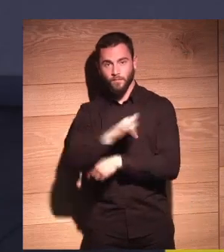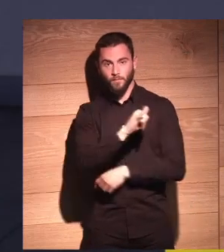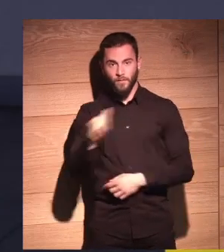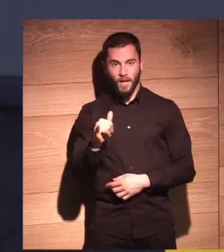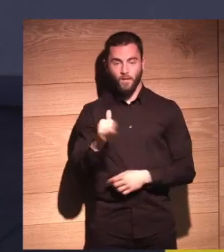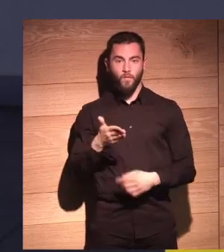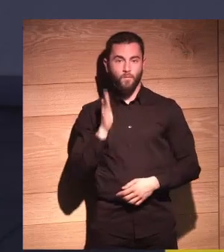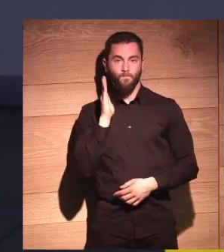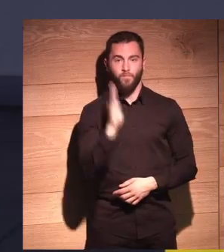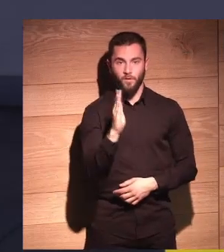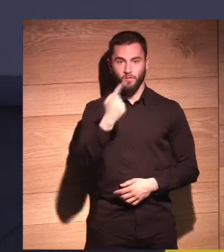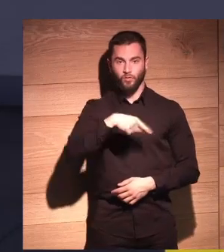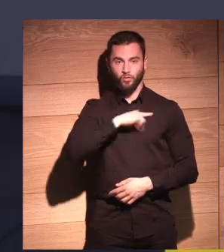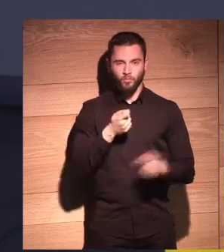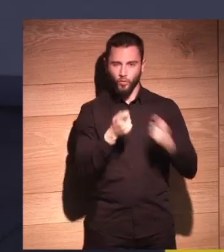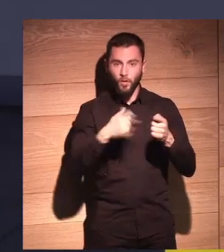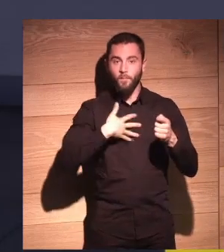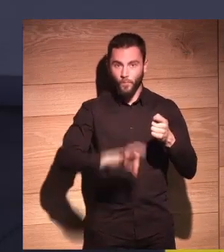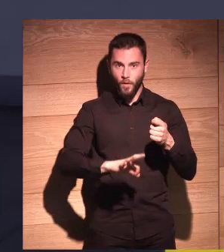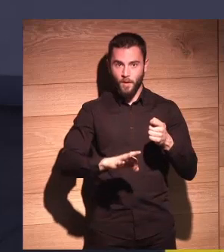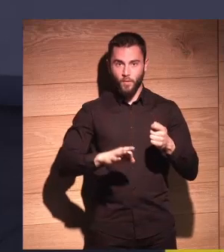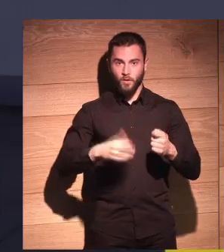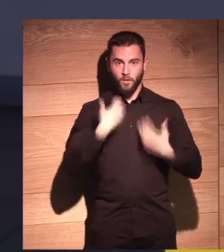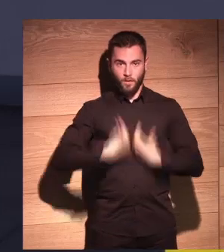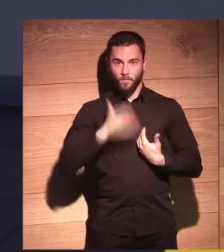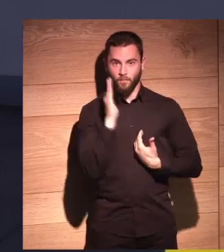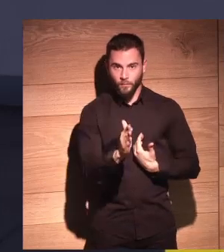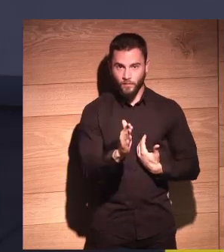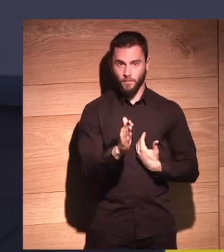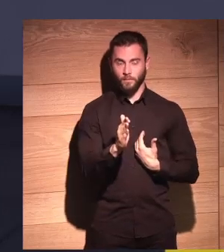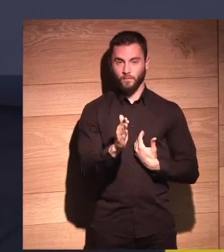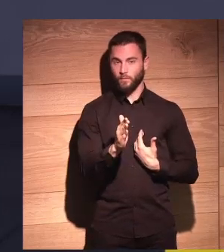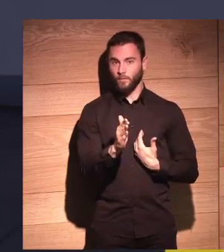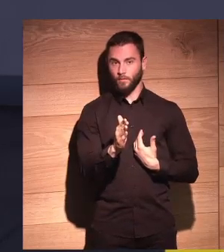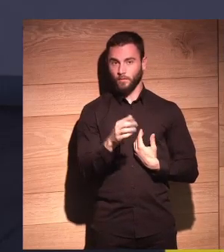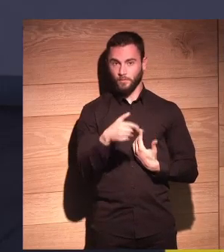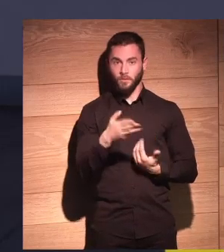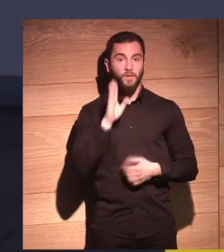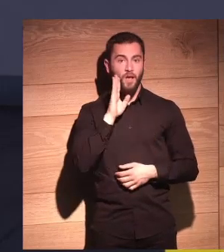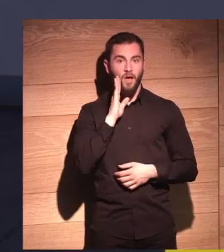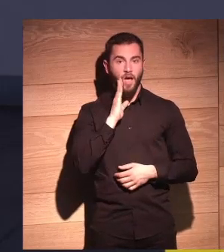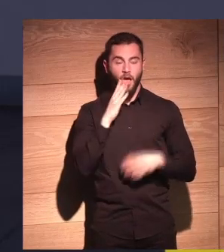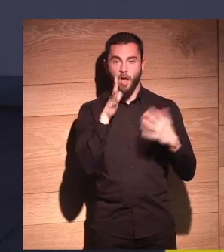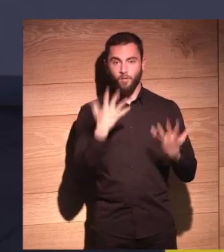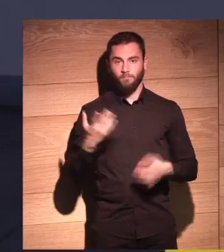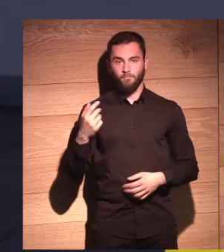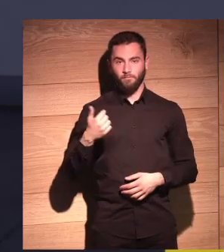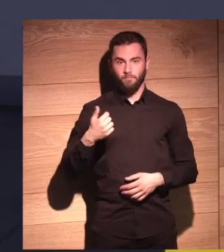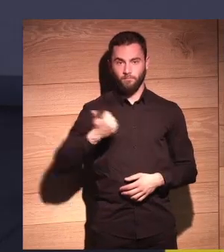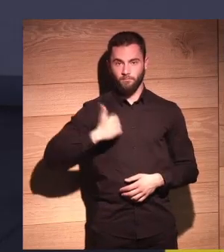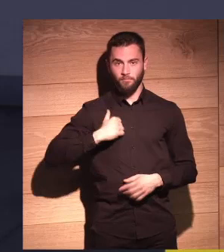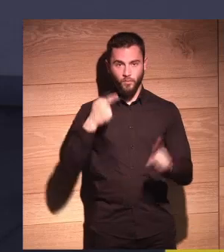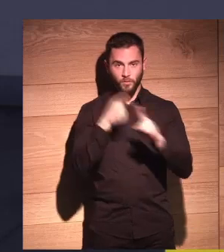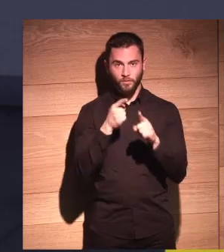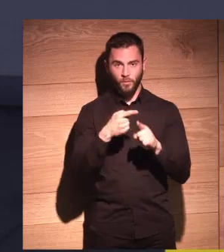un impacto que podemos medir, tiene impacto fisiológico y en ese aspecto, por ejemplo, lo estamos utilizando en el